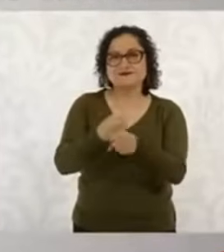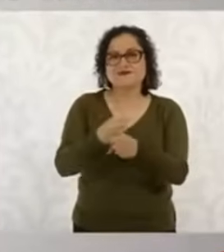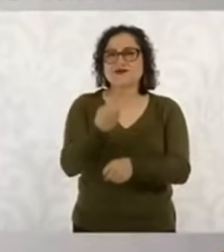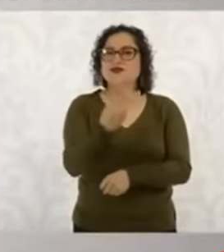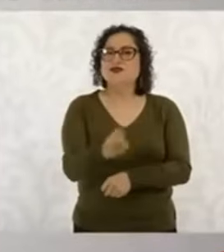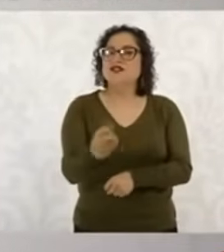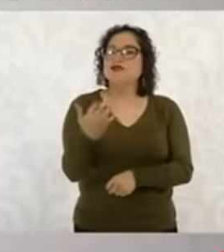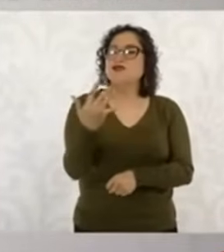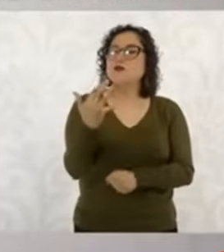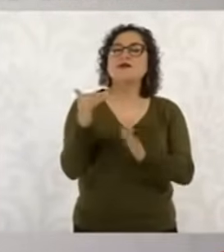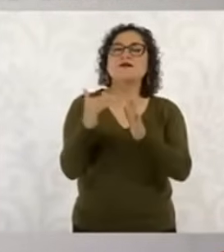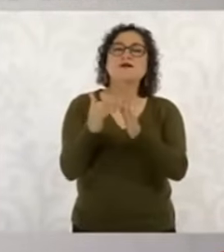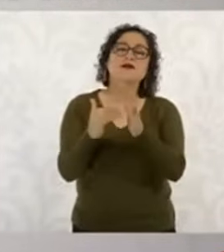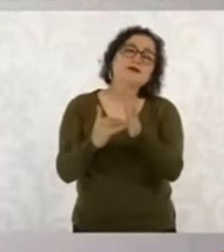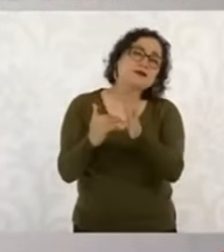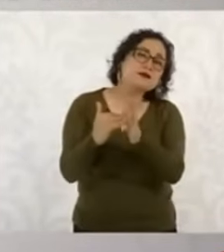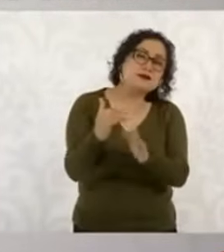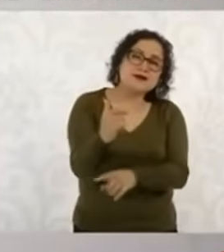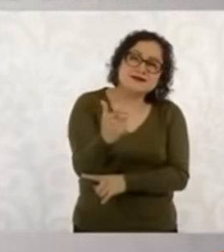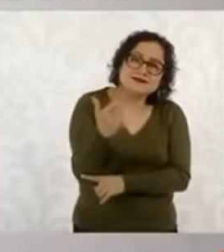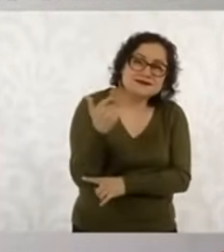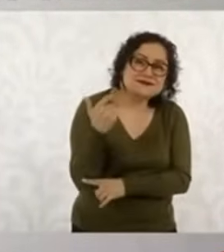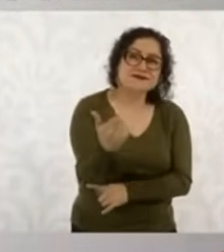de vencimientos